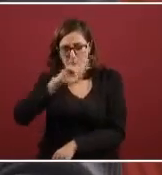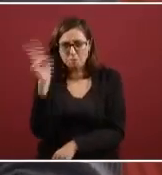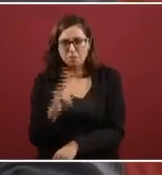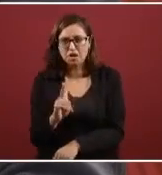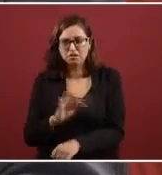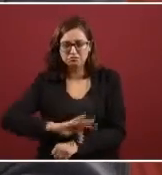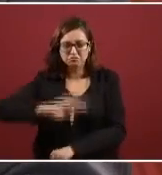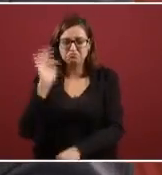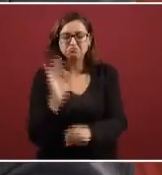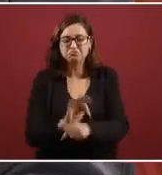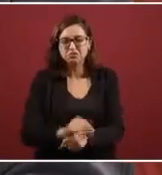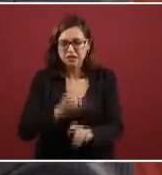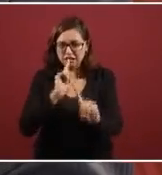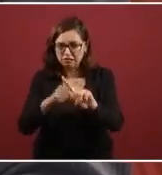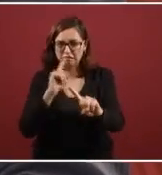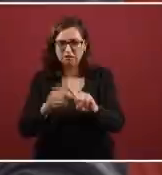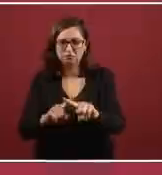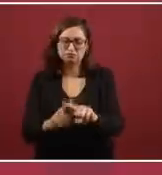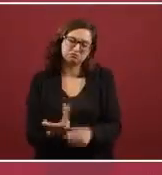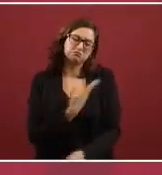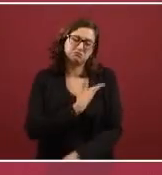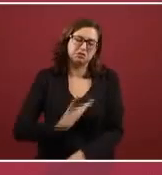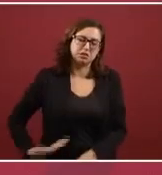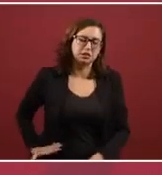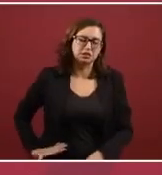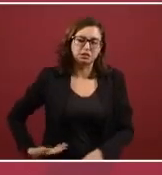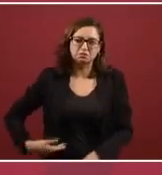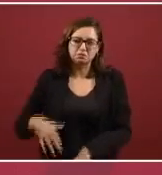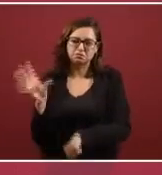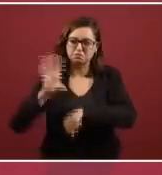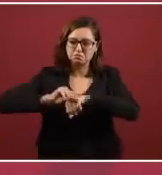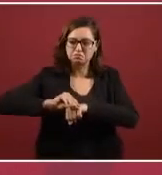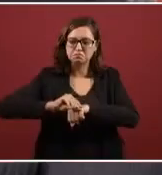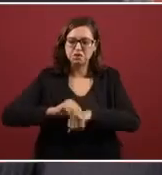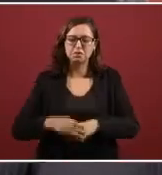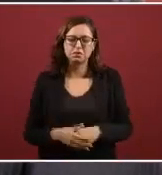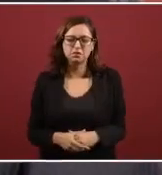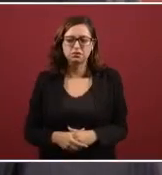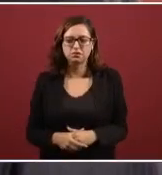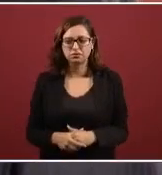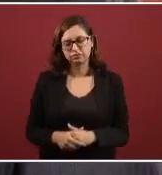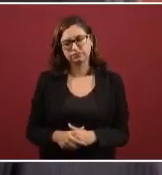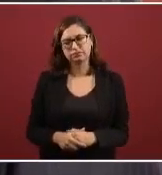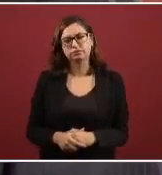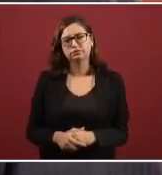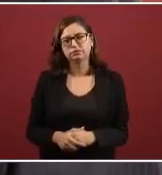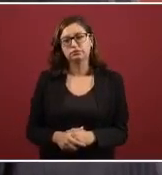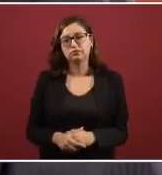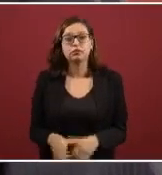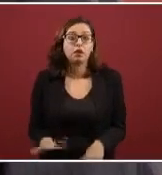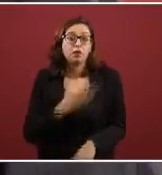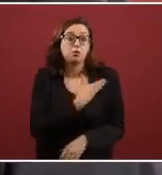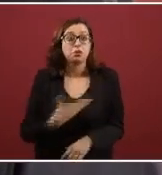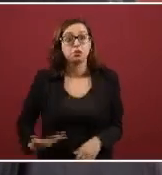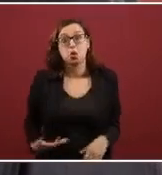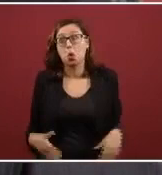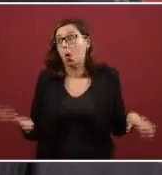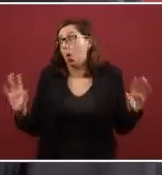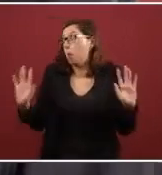el visto bueno de los presidentes. Nada de que el presidente no